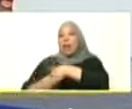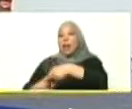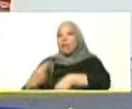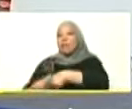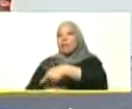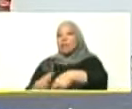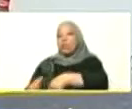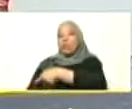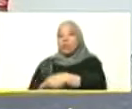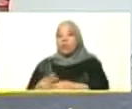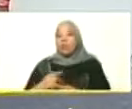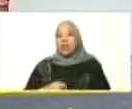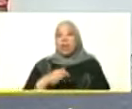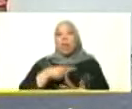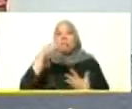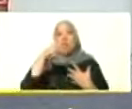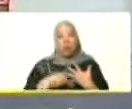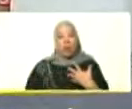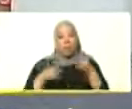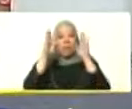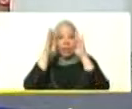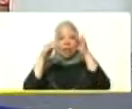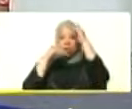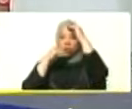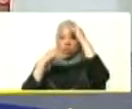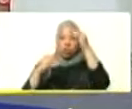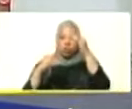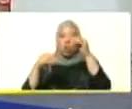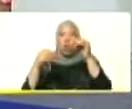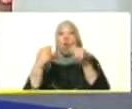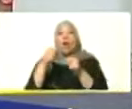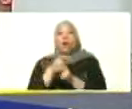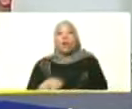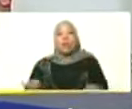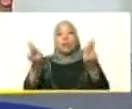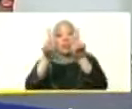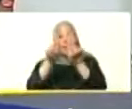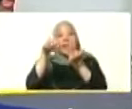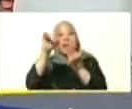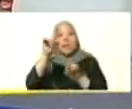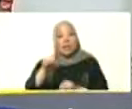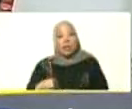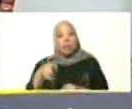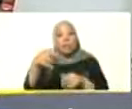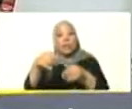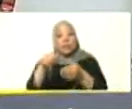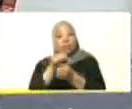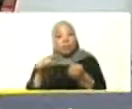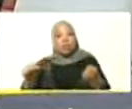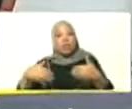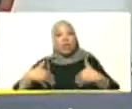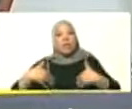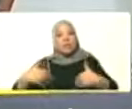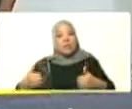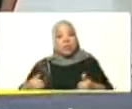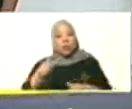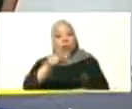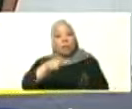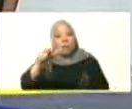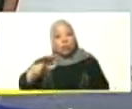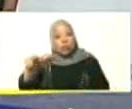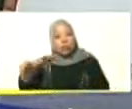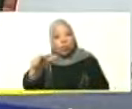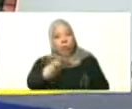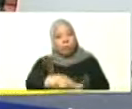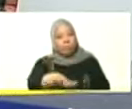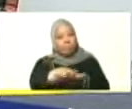estratégico para la atención, bueno, universal, gratuita y de calidad en materia de salud de nuestro pueblo. Adelante, doctora. Así